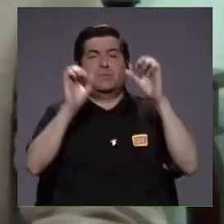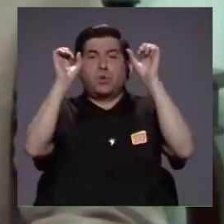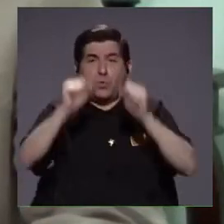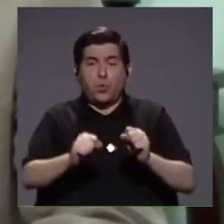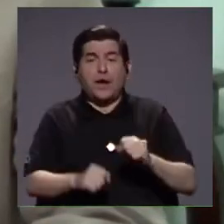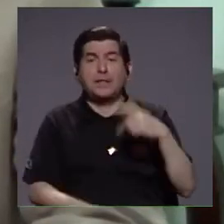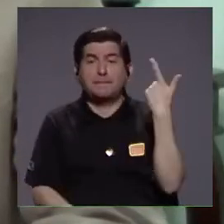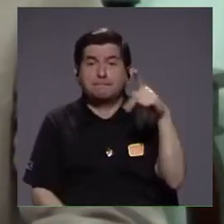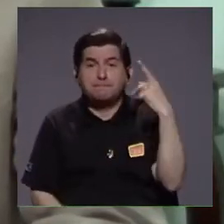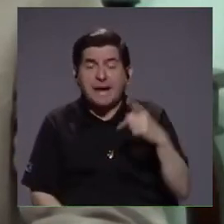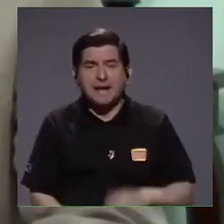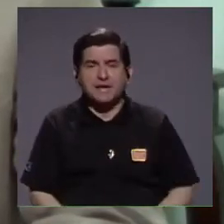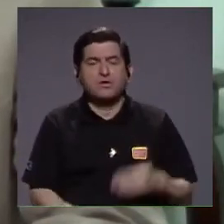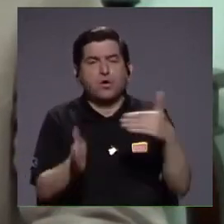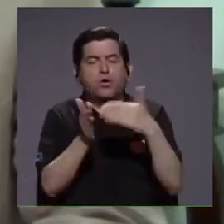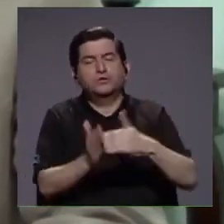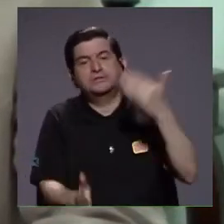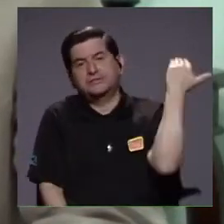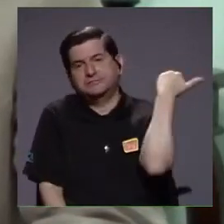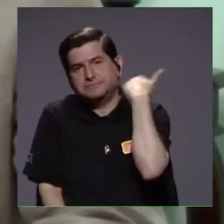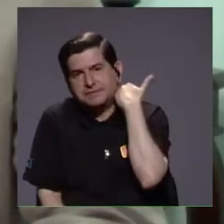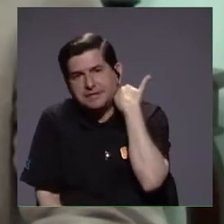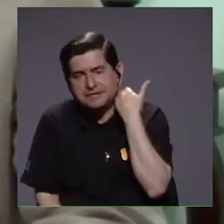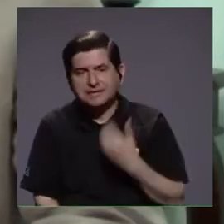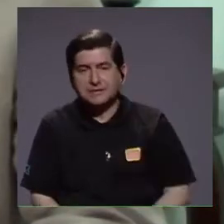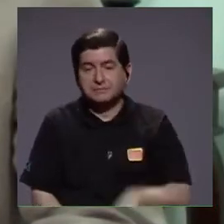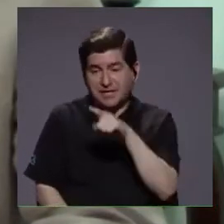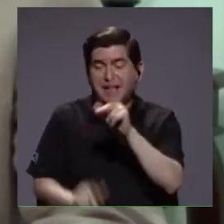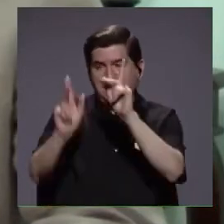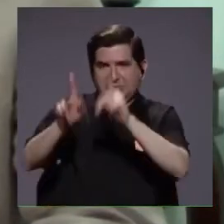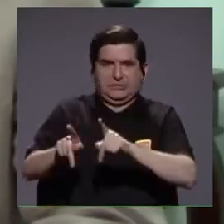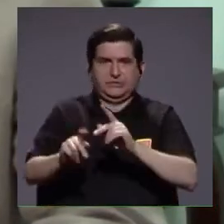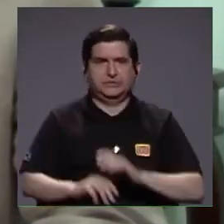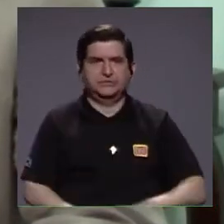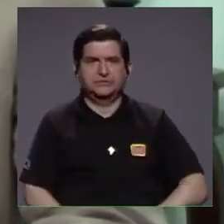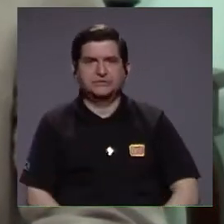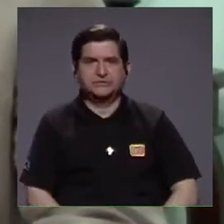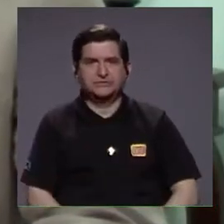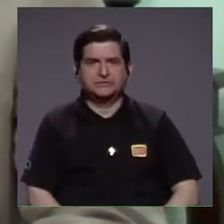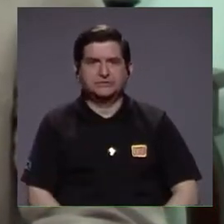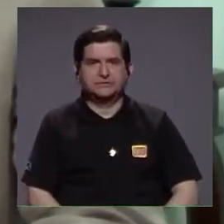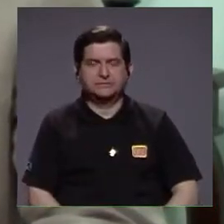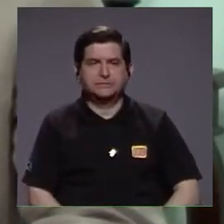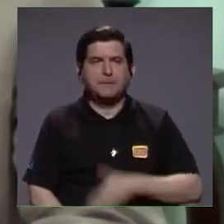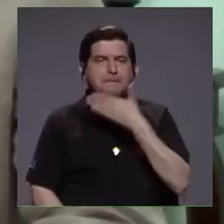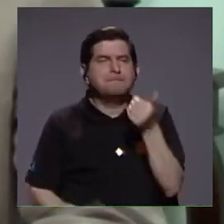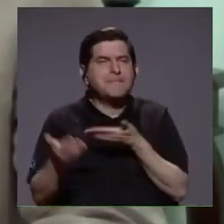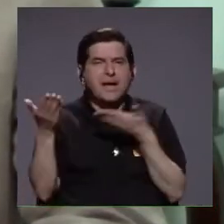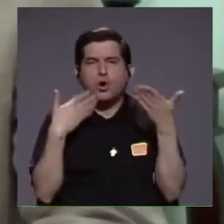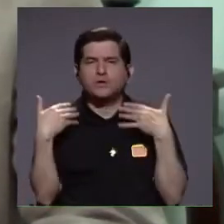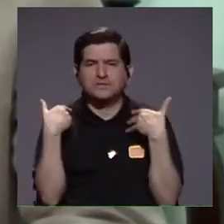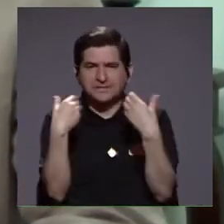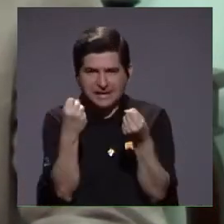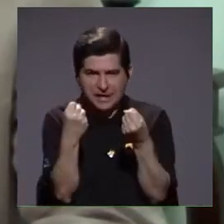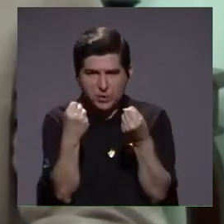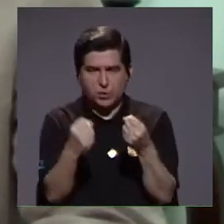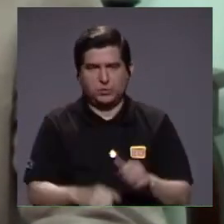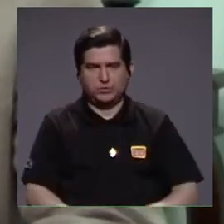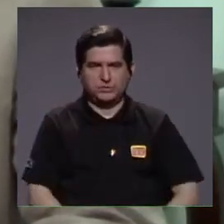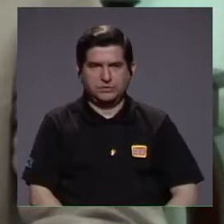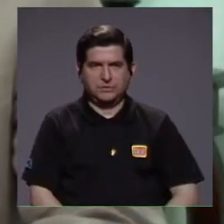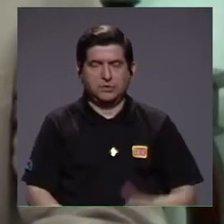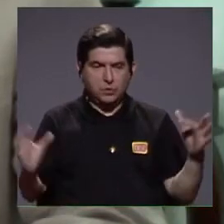que ponen en peligro de revictimizar a la víctima, ¿verdad? Mejorar los servicios de